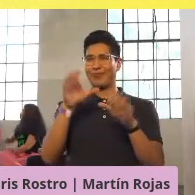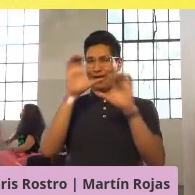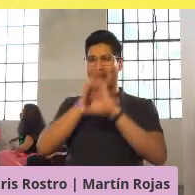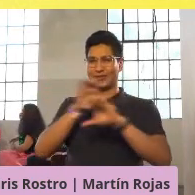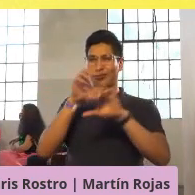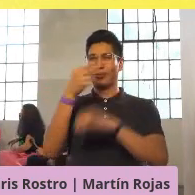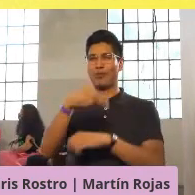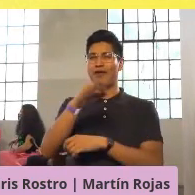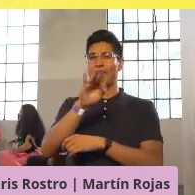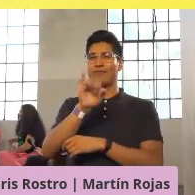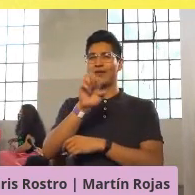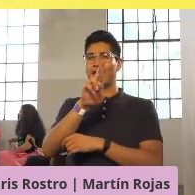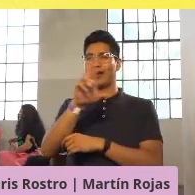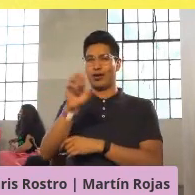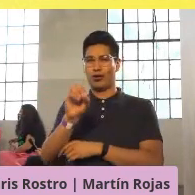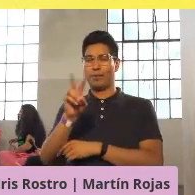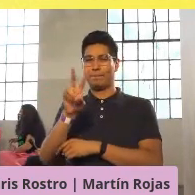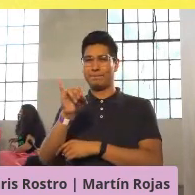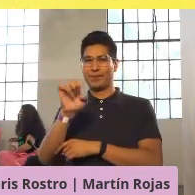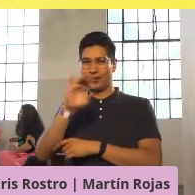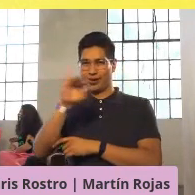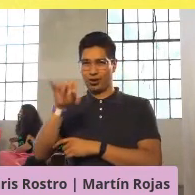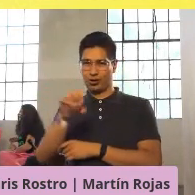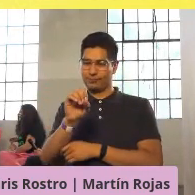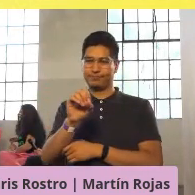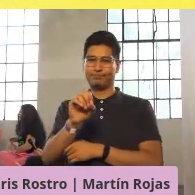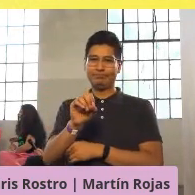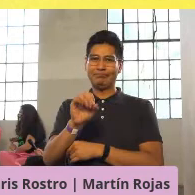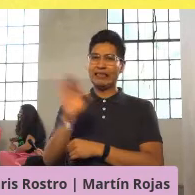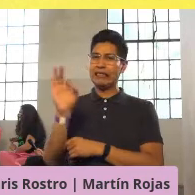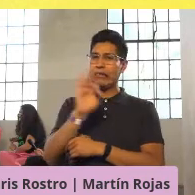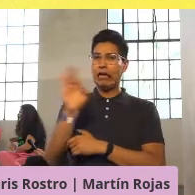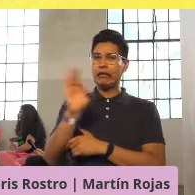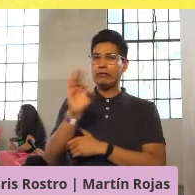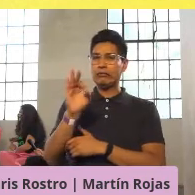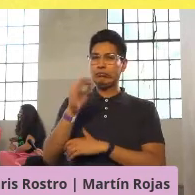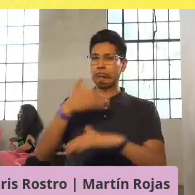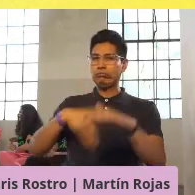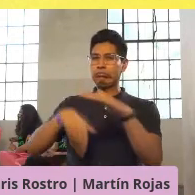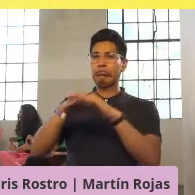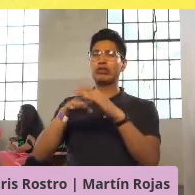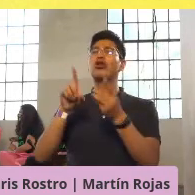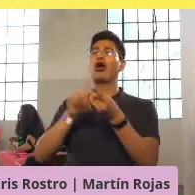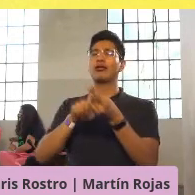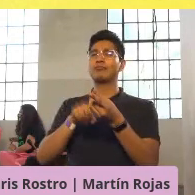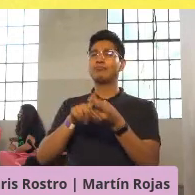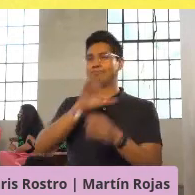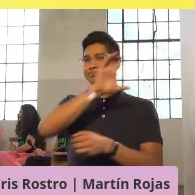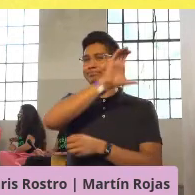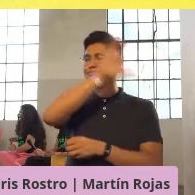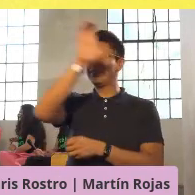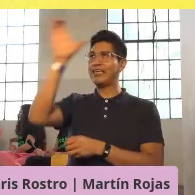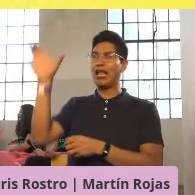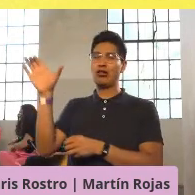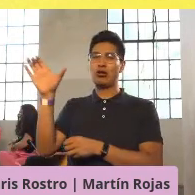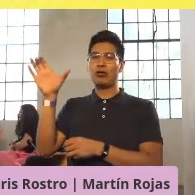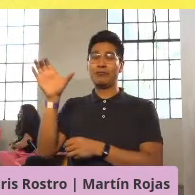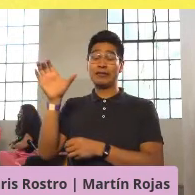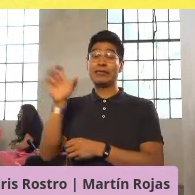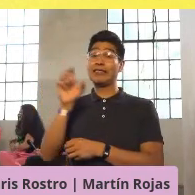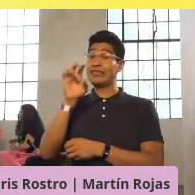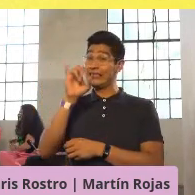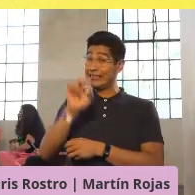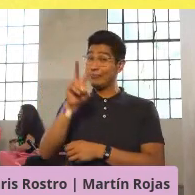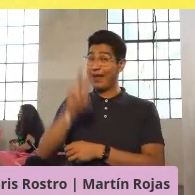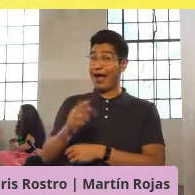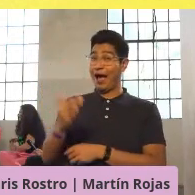Pues acá en Luchas creo que como que siento que el límite es el cielo, porque somos como que ahorita nos explotó la tacha este año, la